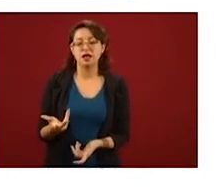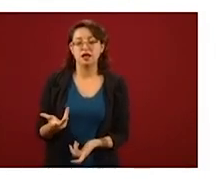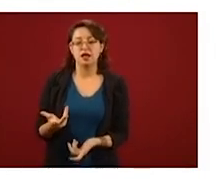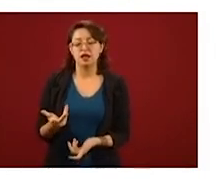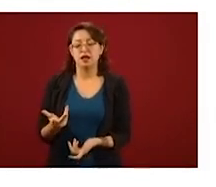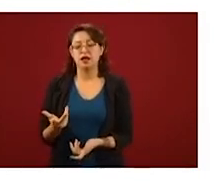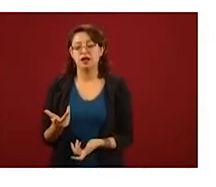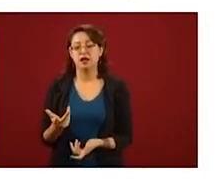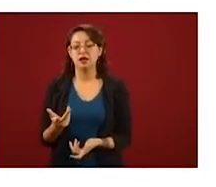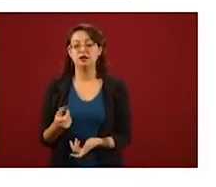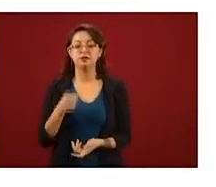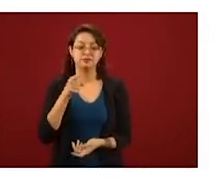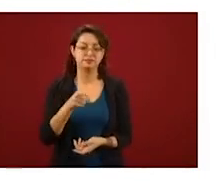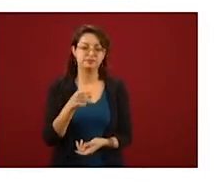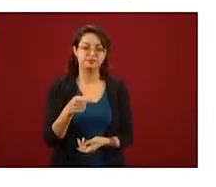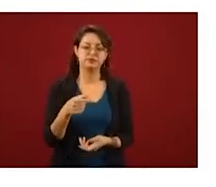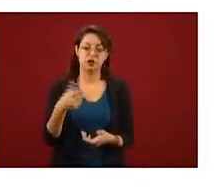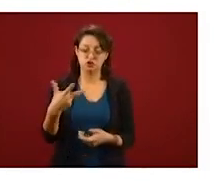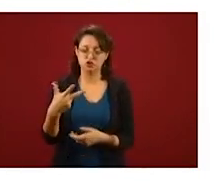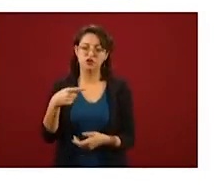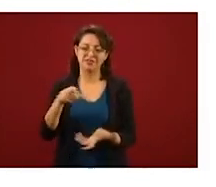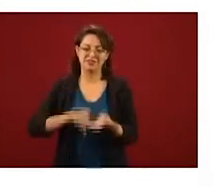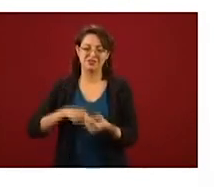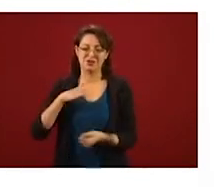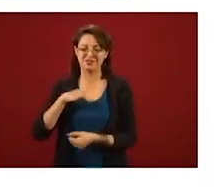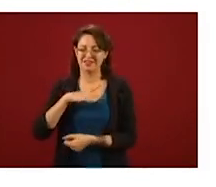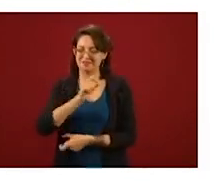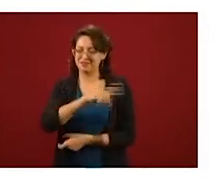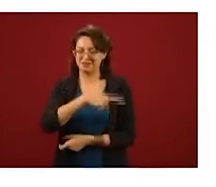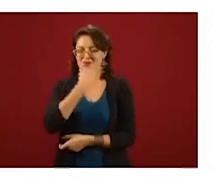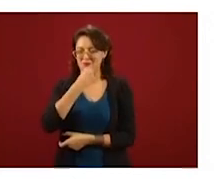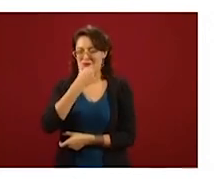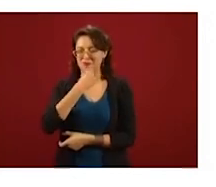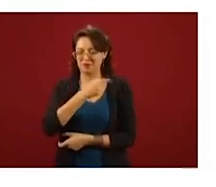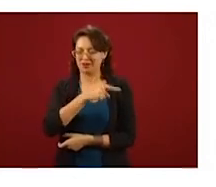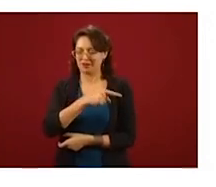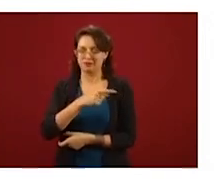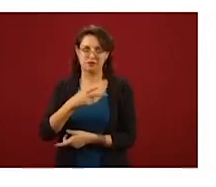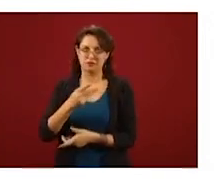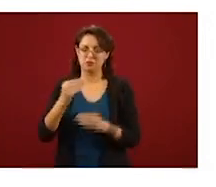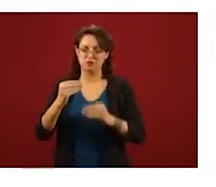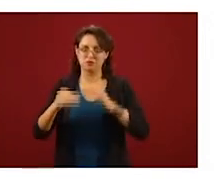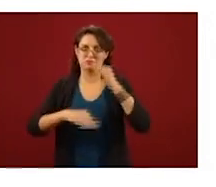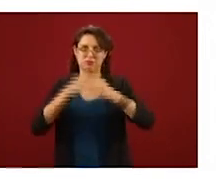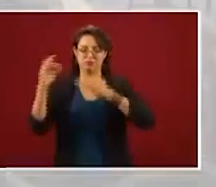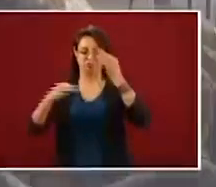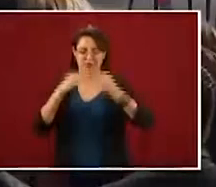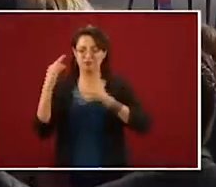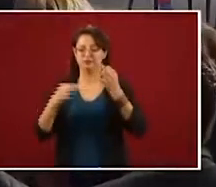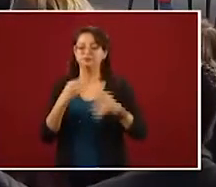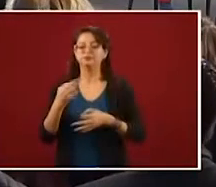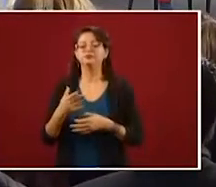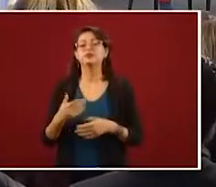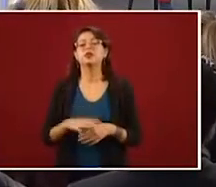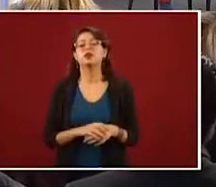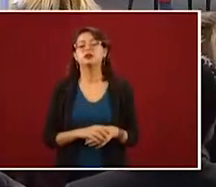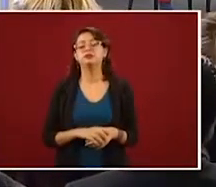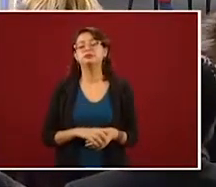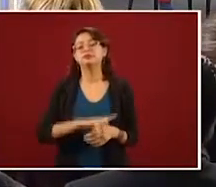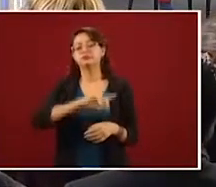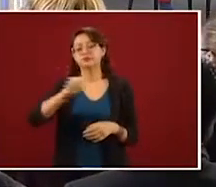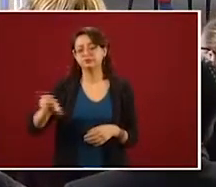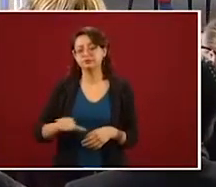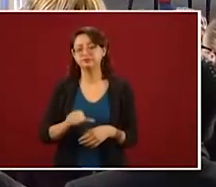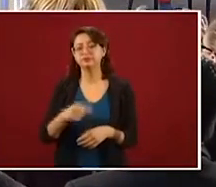revuelo mediático ha llamado. Más adelante también estas en las que se sigue se ve que estas denuncias a delegados de